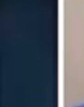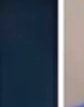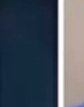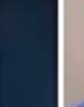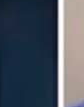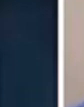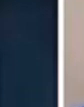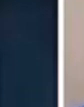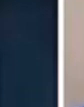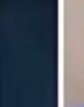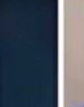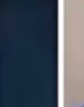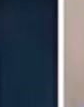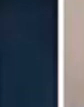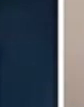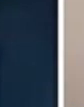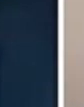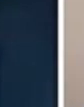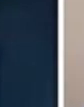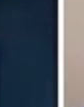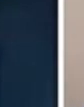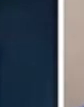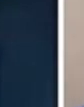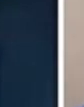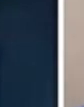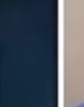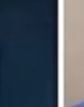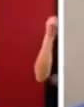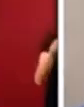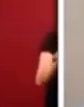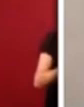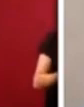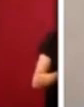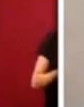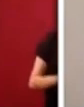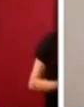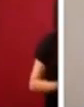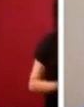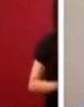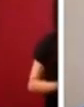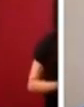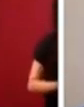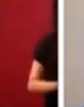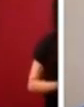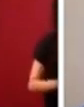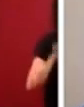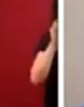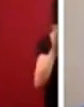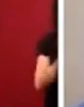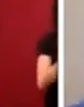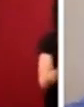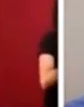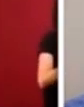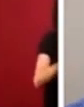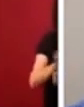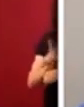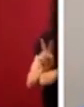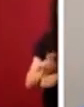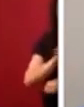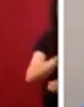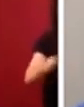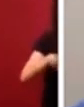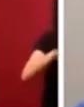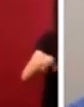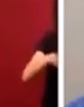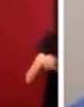tema que han venido impulsando también desde el lado opositor que es el famoso fondo en este fondo de desastre nacional naturales porque empiezan a